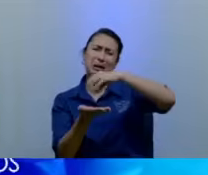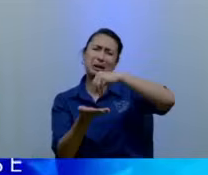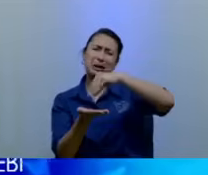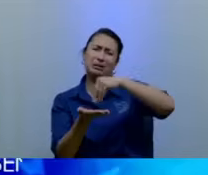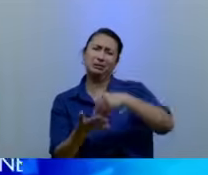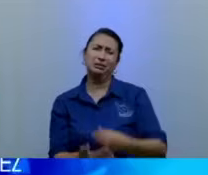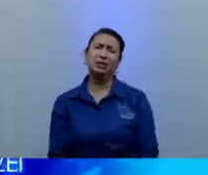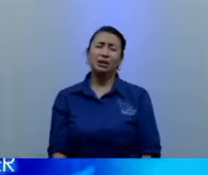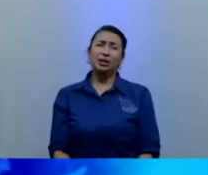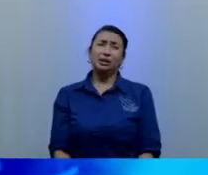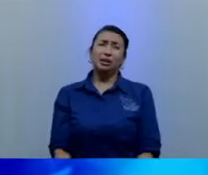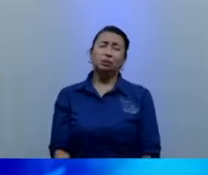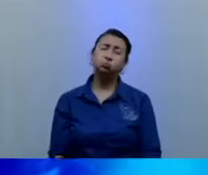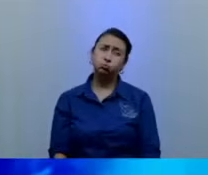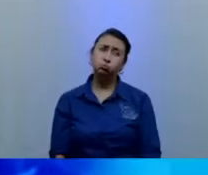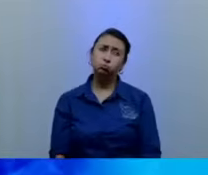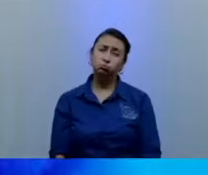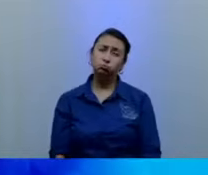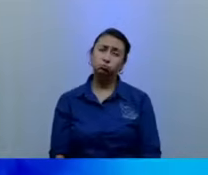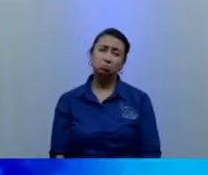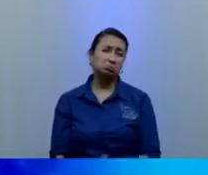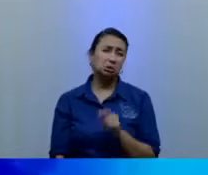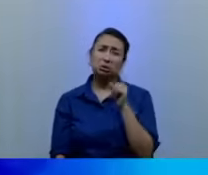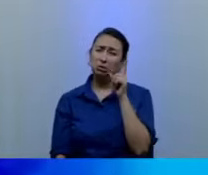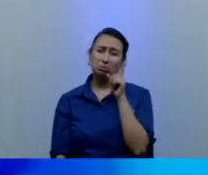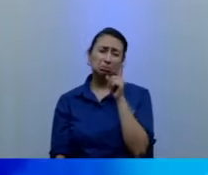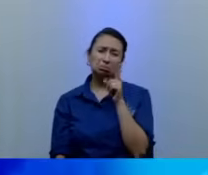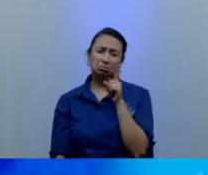Se le van los deseos de vivir a uno.